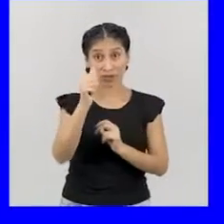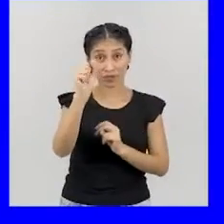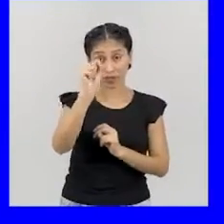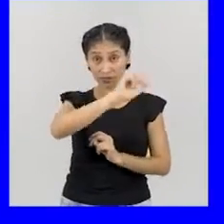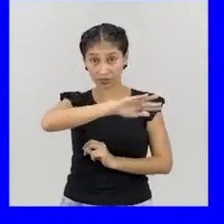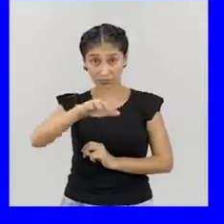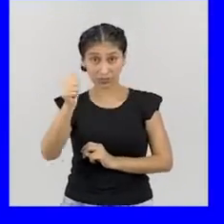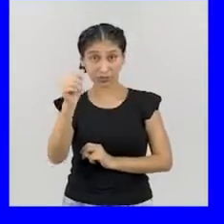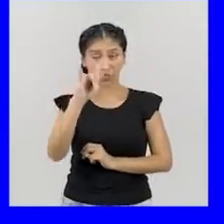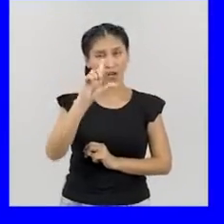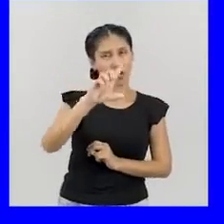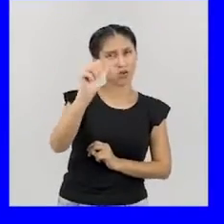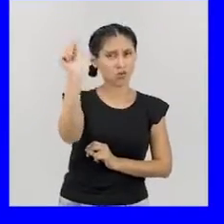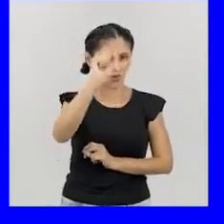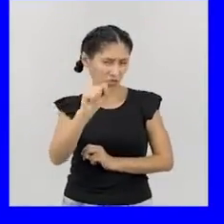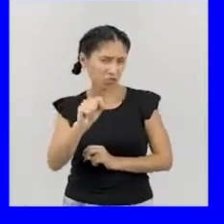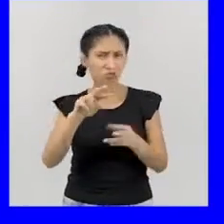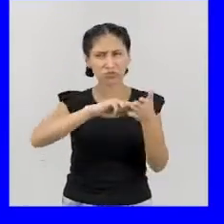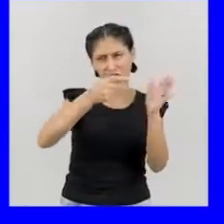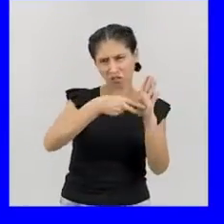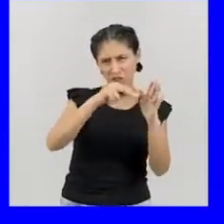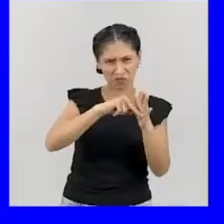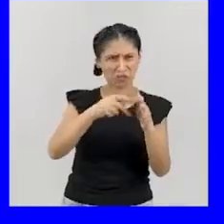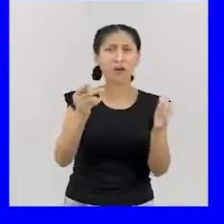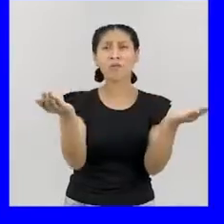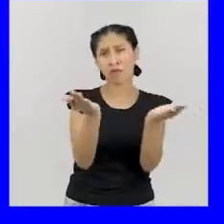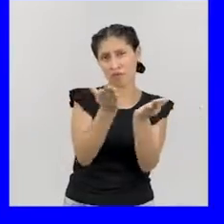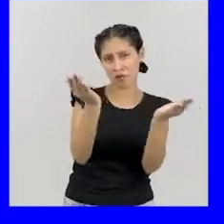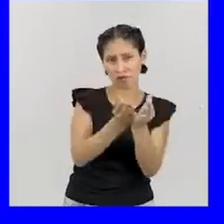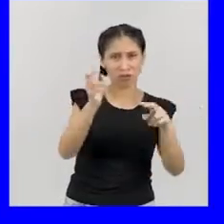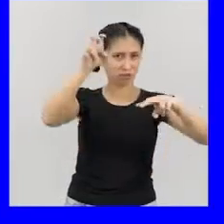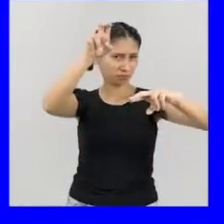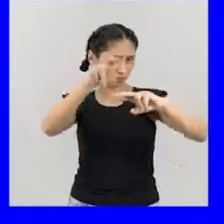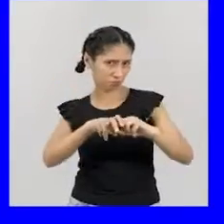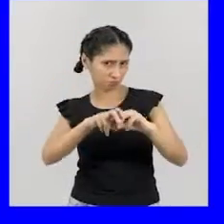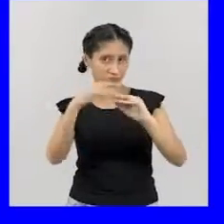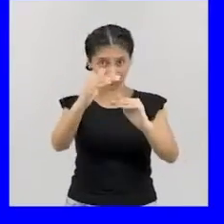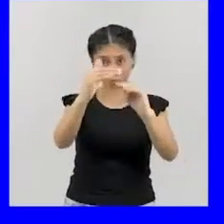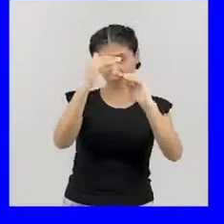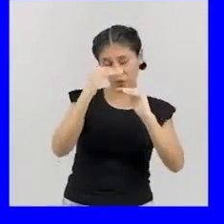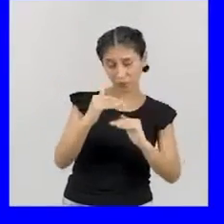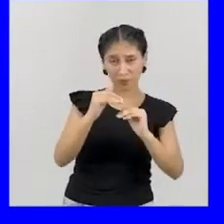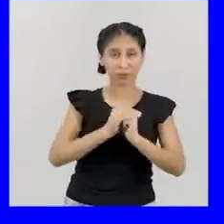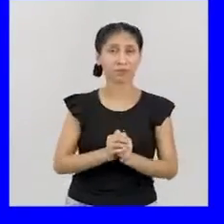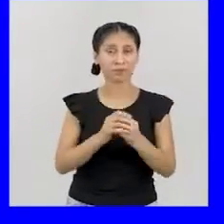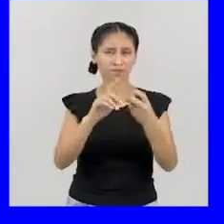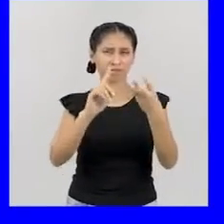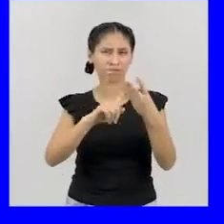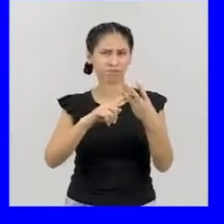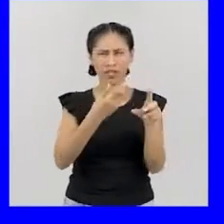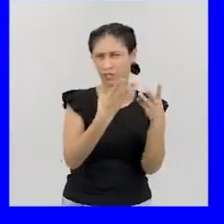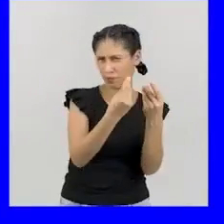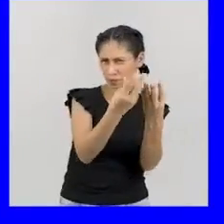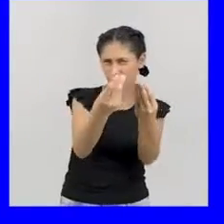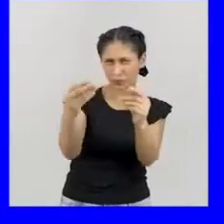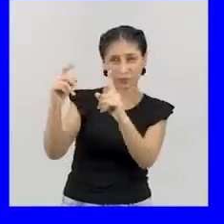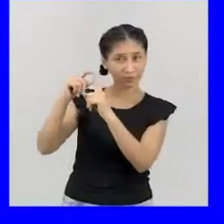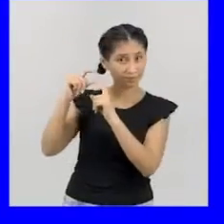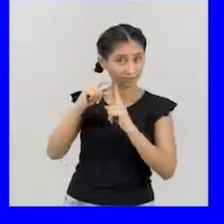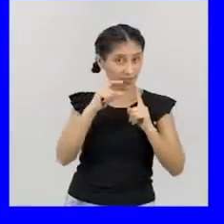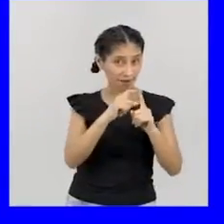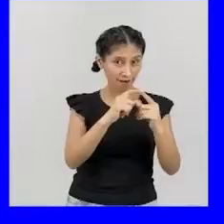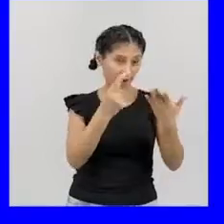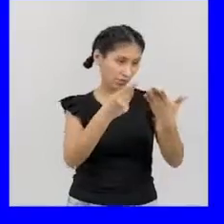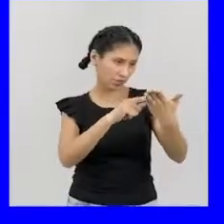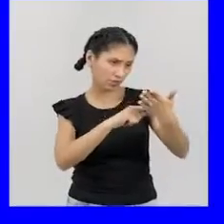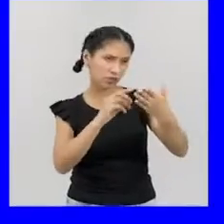portugués, que significa en clases, o no escritorio en portugués, que significa en la oficina. Entre muchas